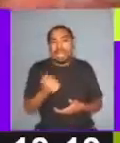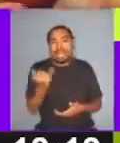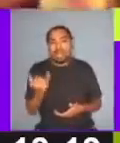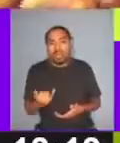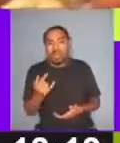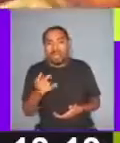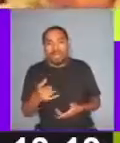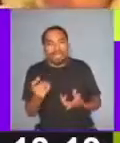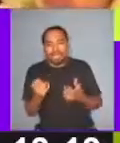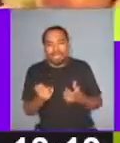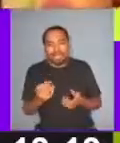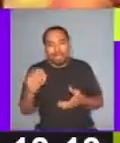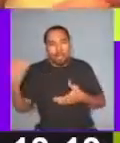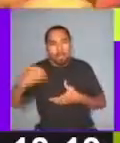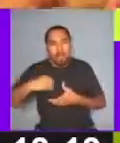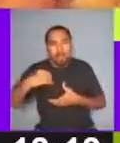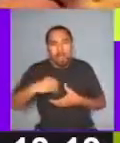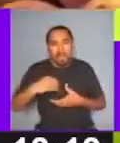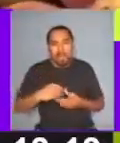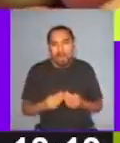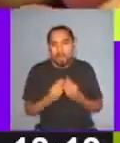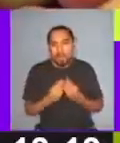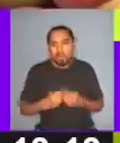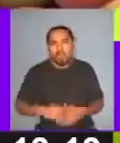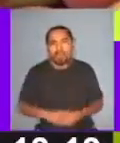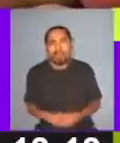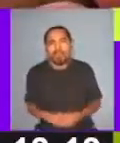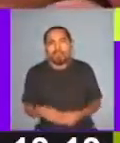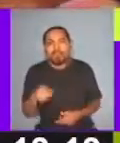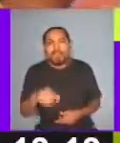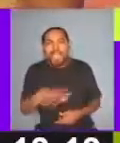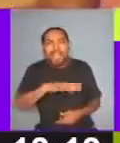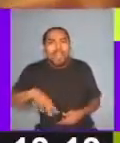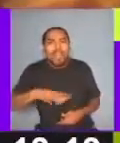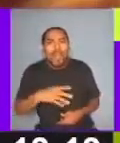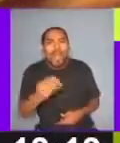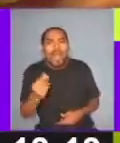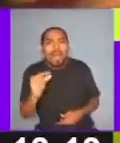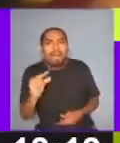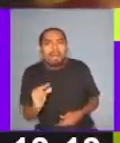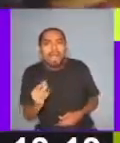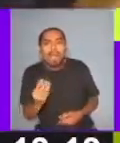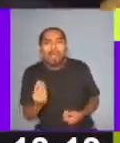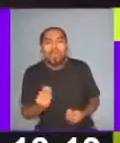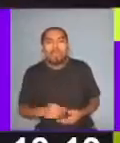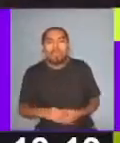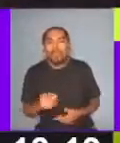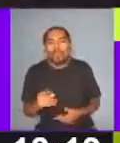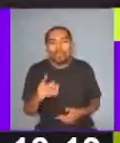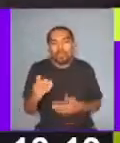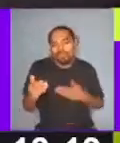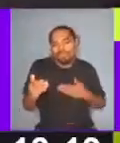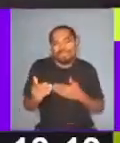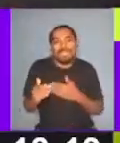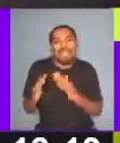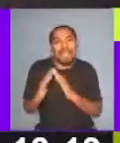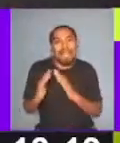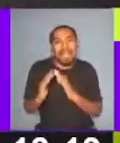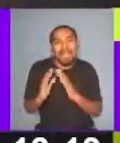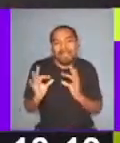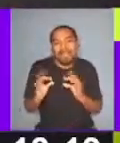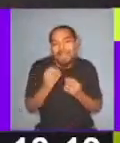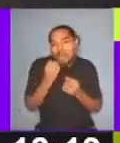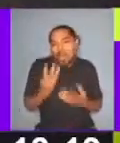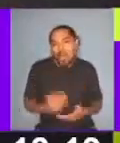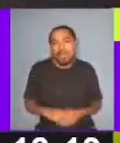baratos digamos que encontró por otras zonas en realidad me queda más más cerca de casa pero en todos lados está